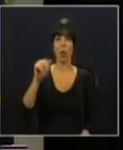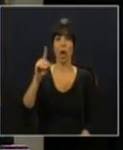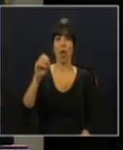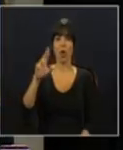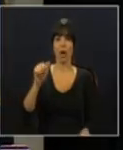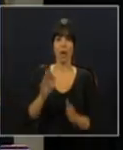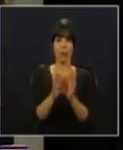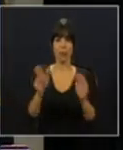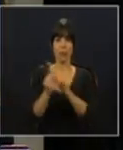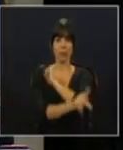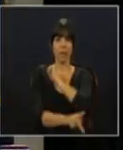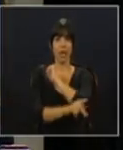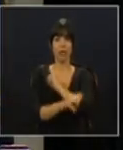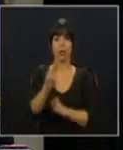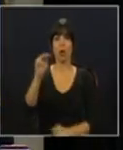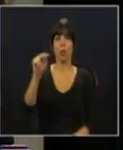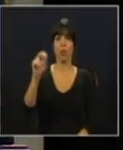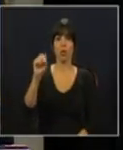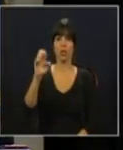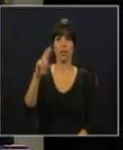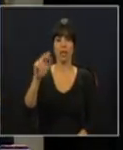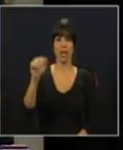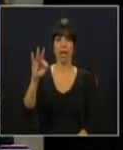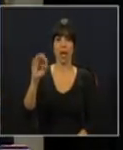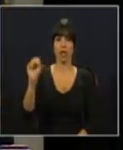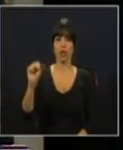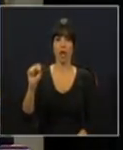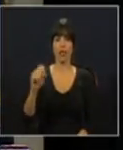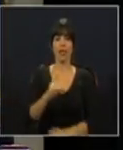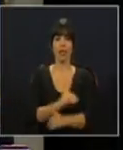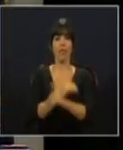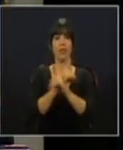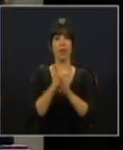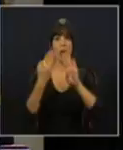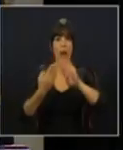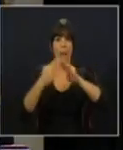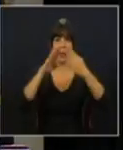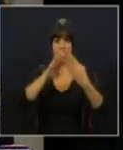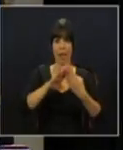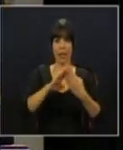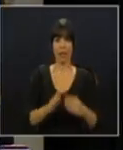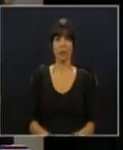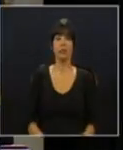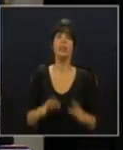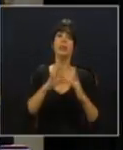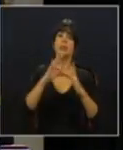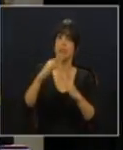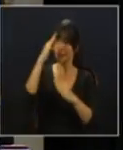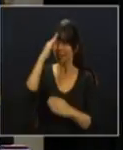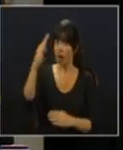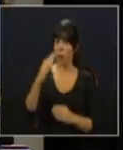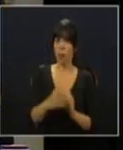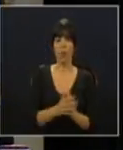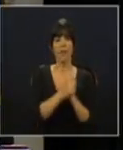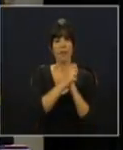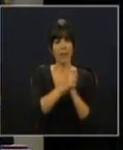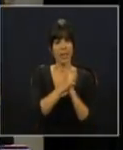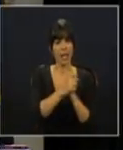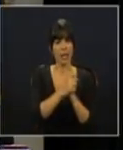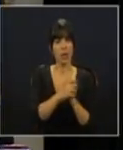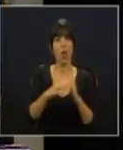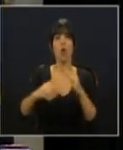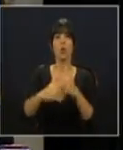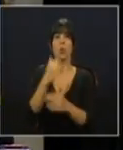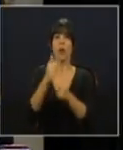República, señora Montserrat Solano Carboni, Defensora de los Habitantes, un especial saludo de felicitación a las